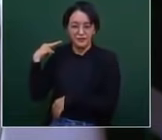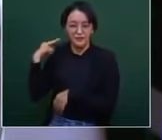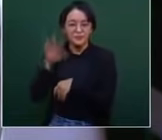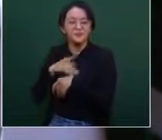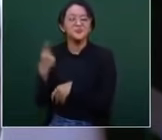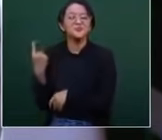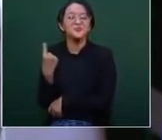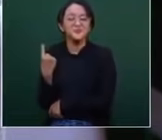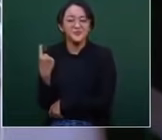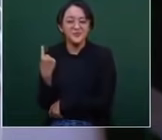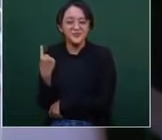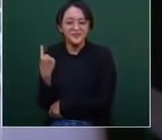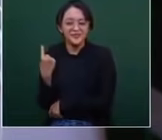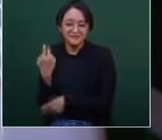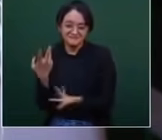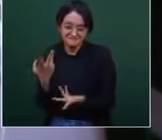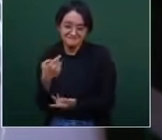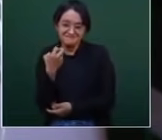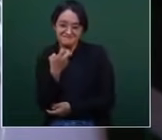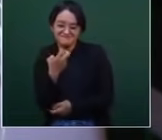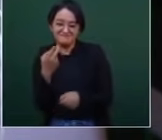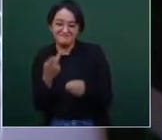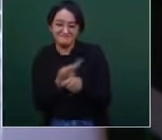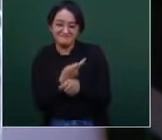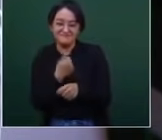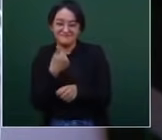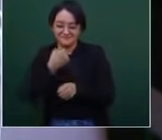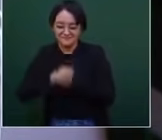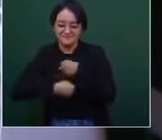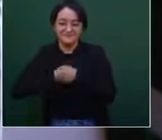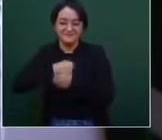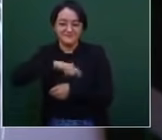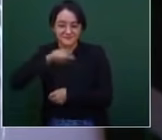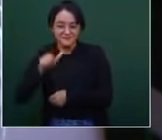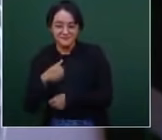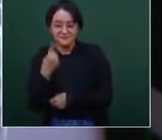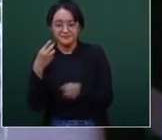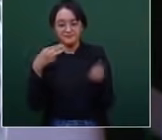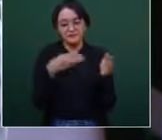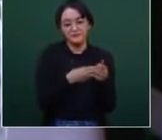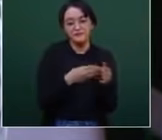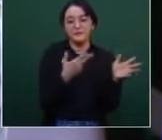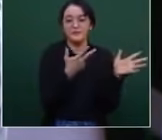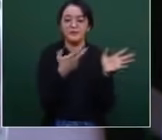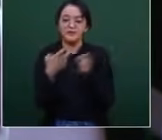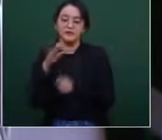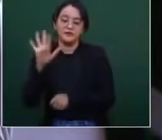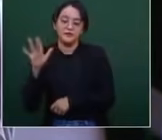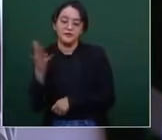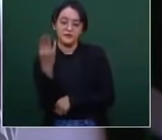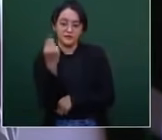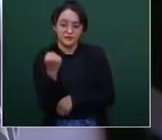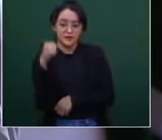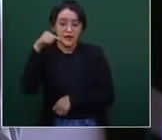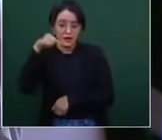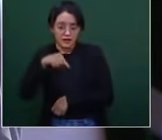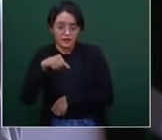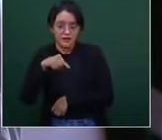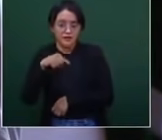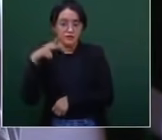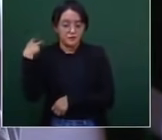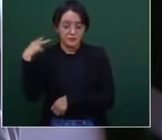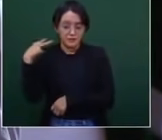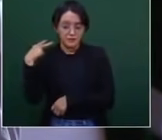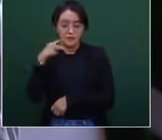en la historia de México, 6 años después, en 1859, desde este puerto, Juárez